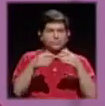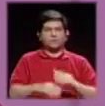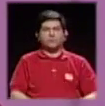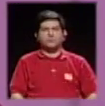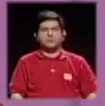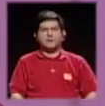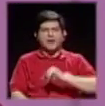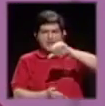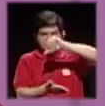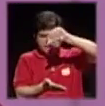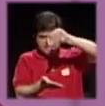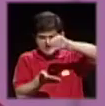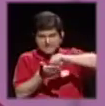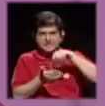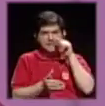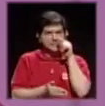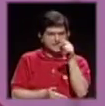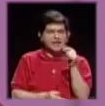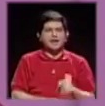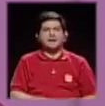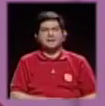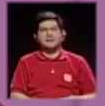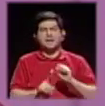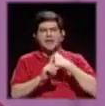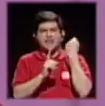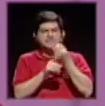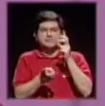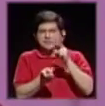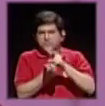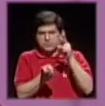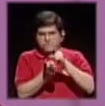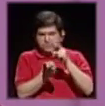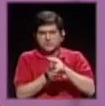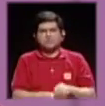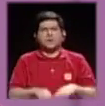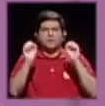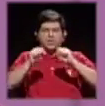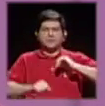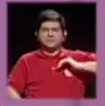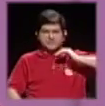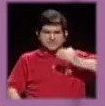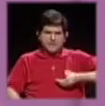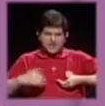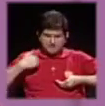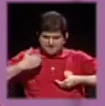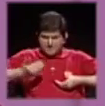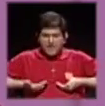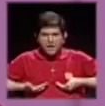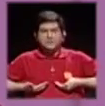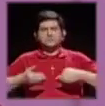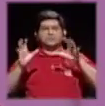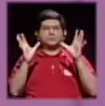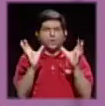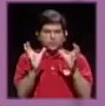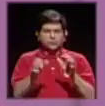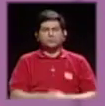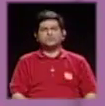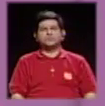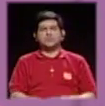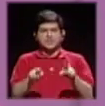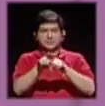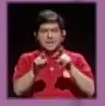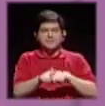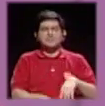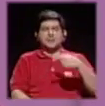y centrado principalmente en aquellos aspectos sexuales que pueden ser los pechos, las nalgas, los genitales de